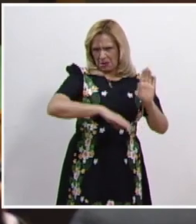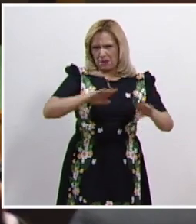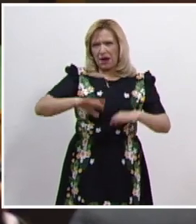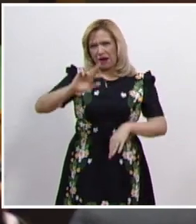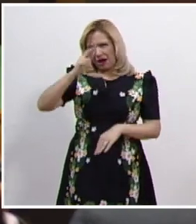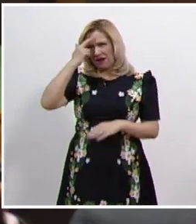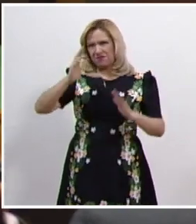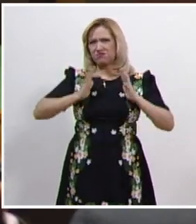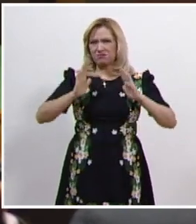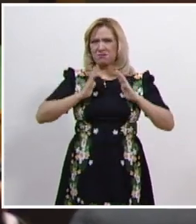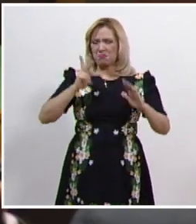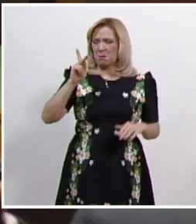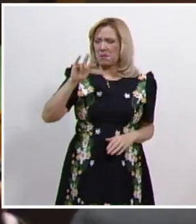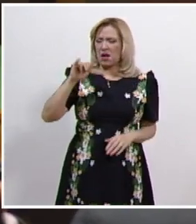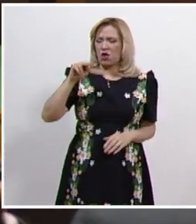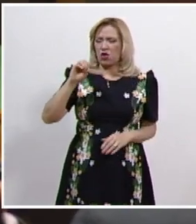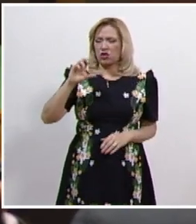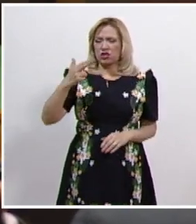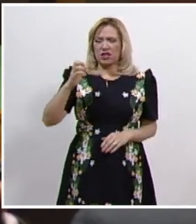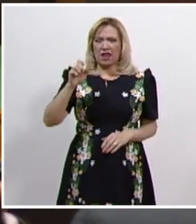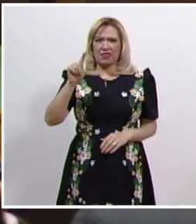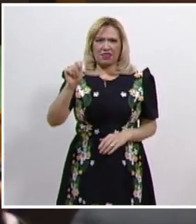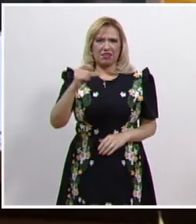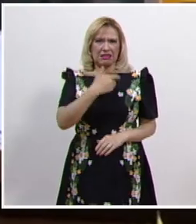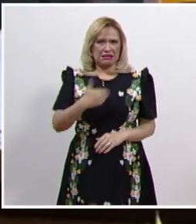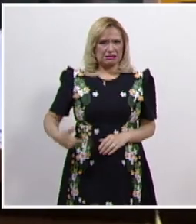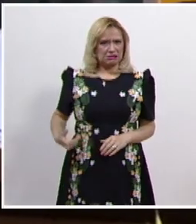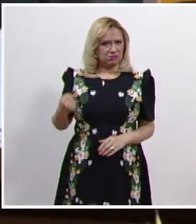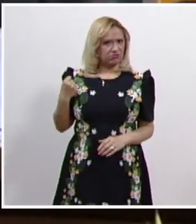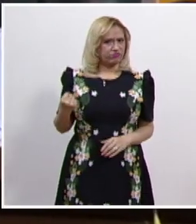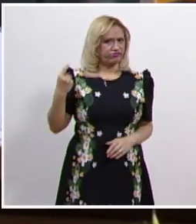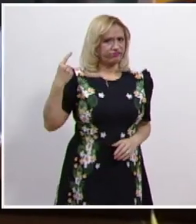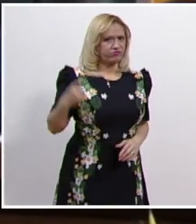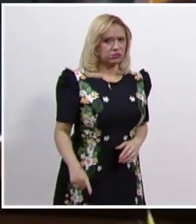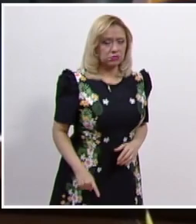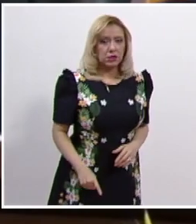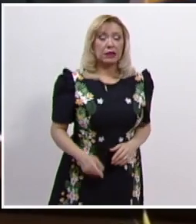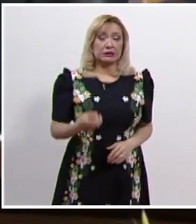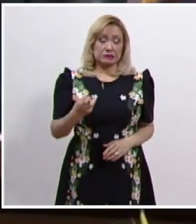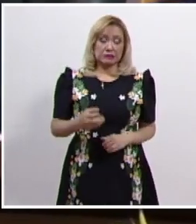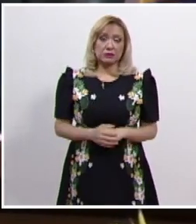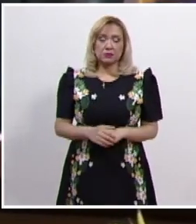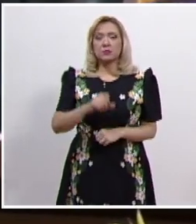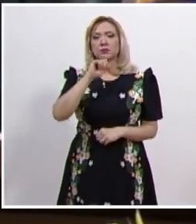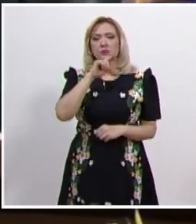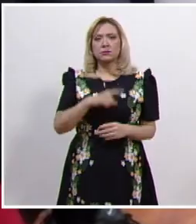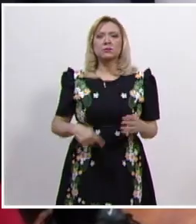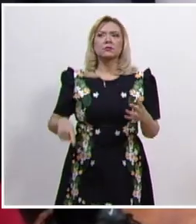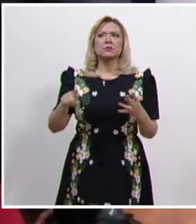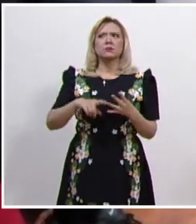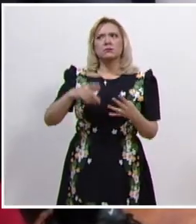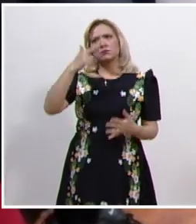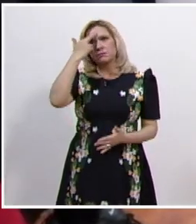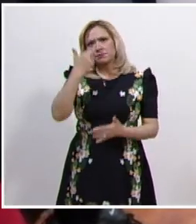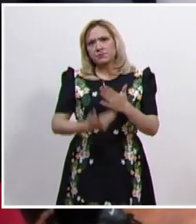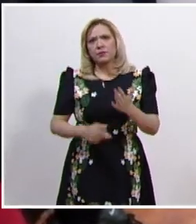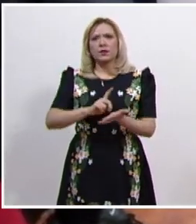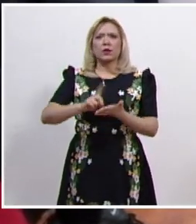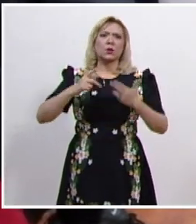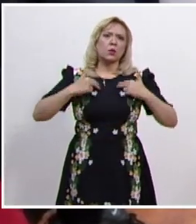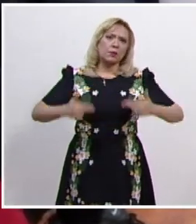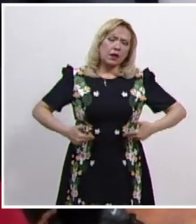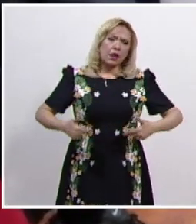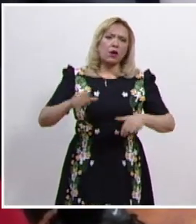militar. Además, llevará a cabo audiencias públicas en diversos casos relacionados con presuntas violaciones a derechos humanos en